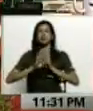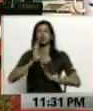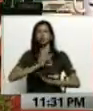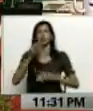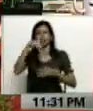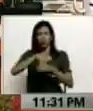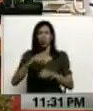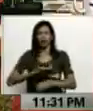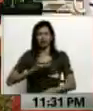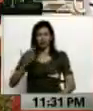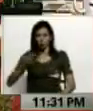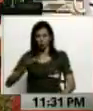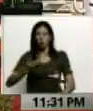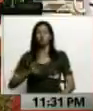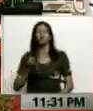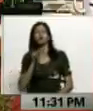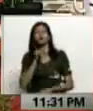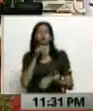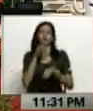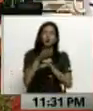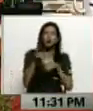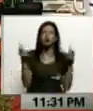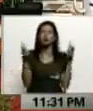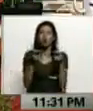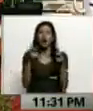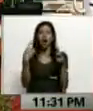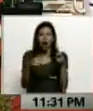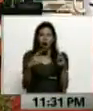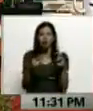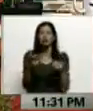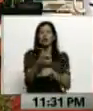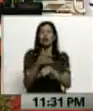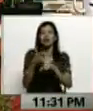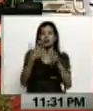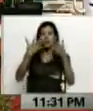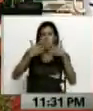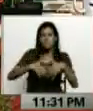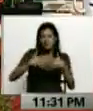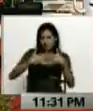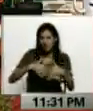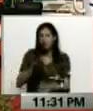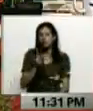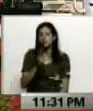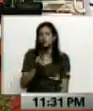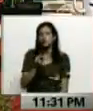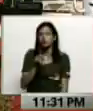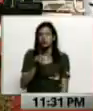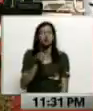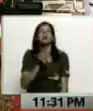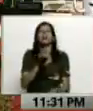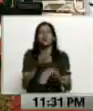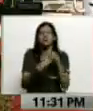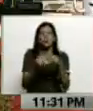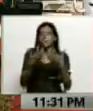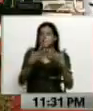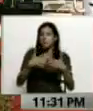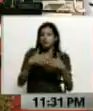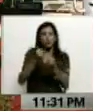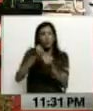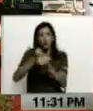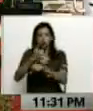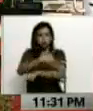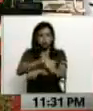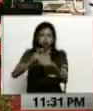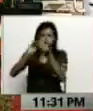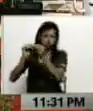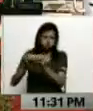desarrollo social de esta alcaldía se presentó a una reunión donde se encontraba la gerente general de la empresa fundes empresa contratada para la